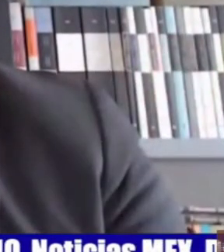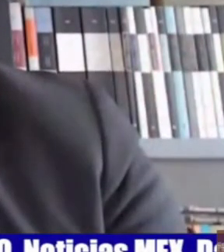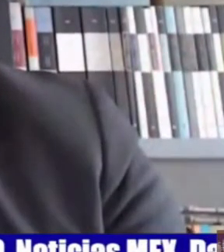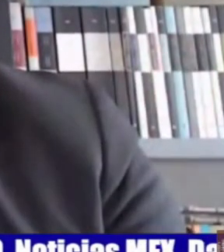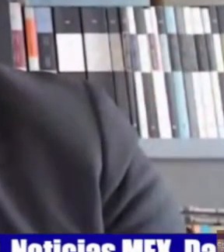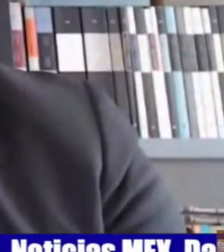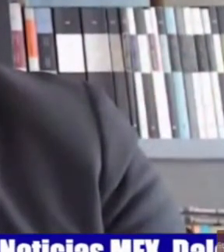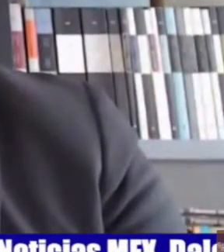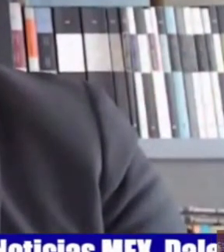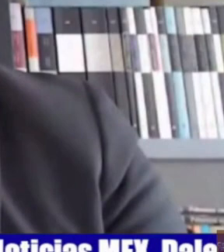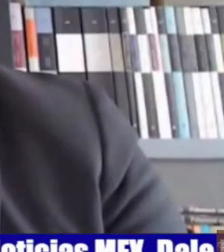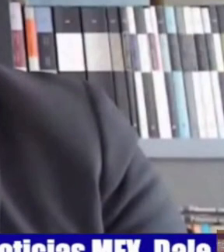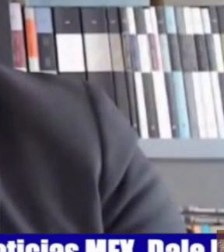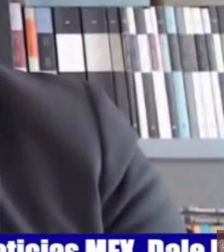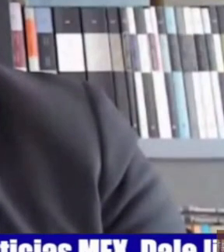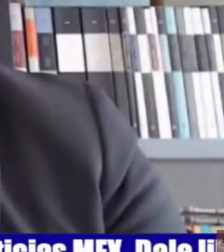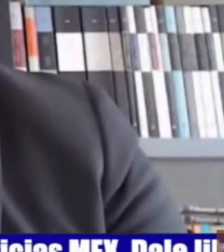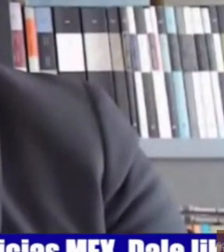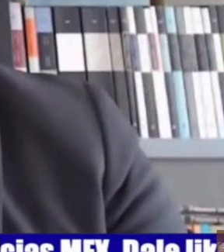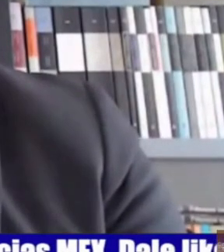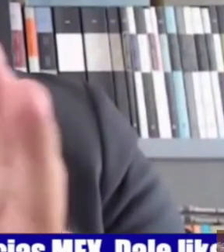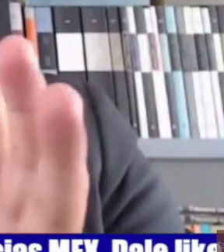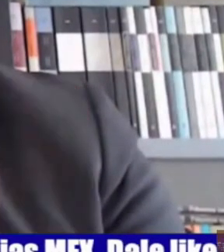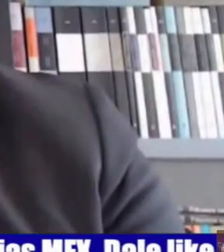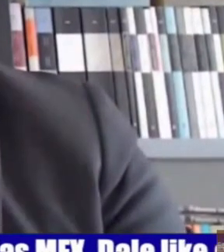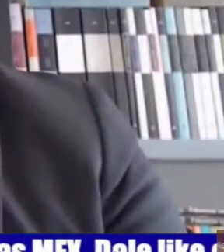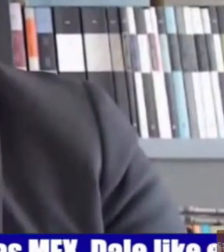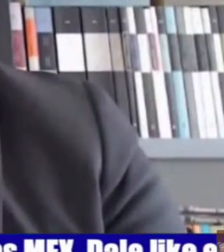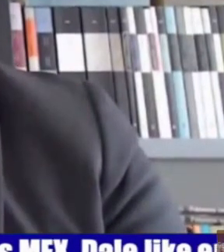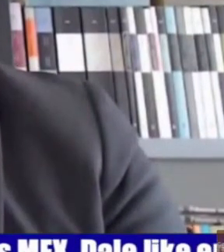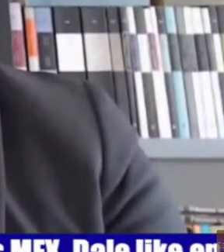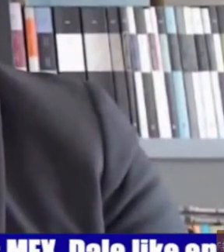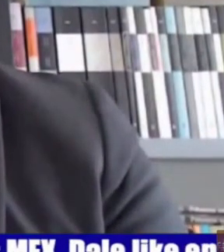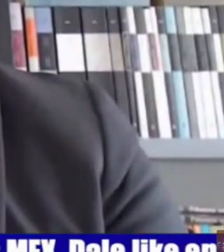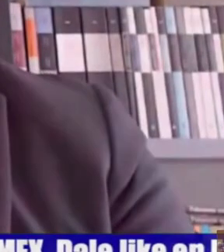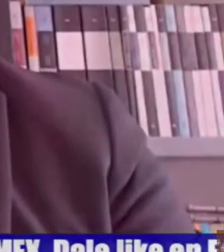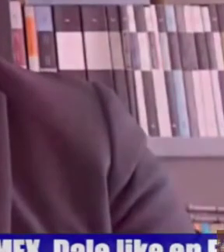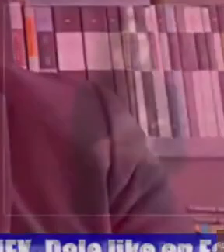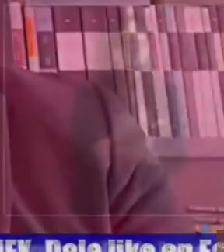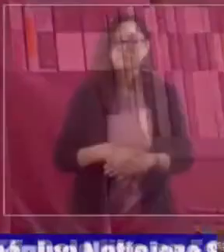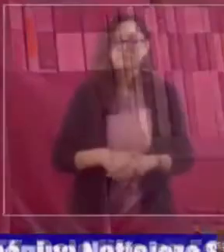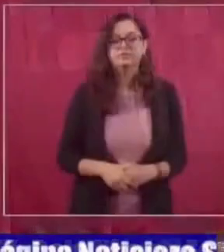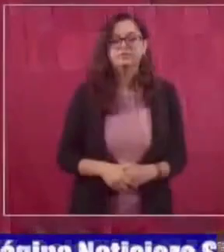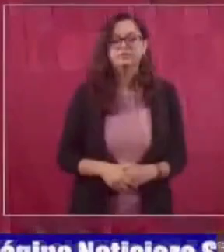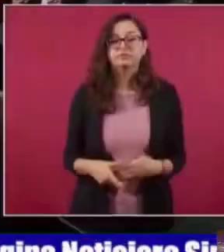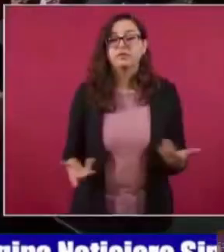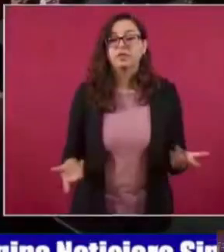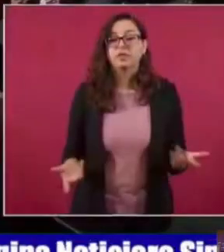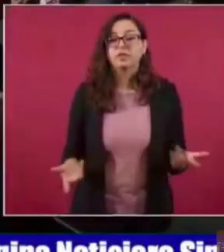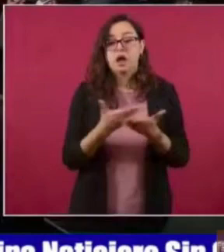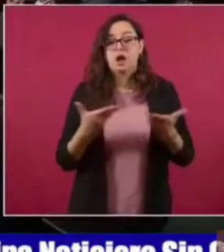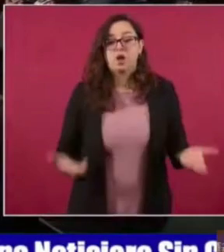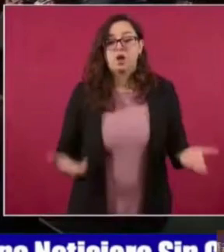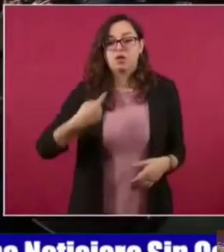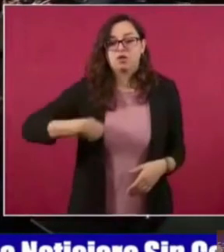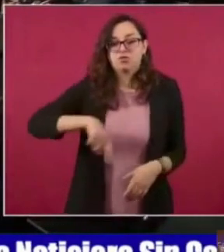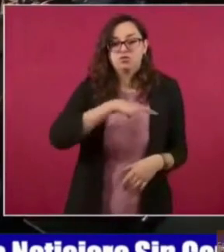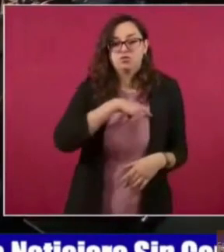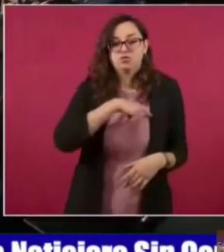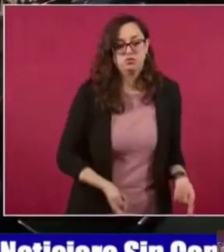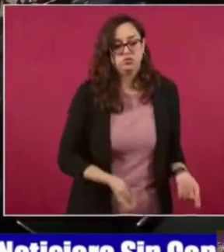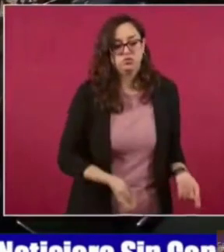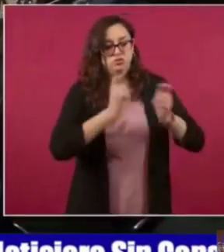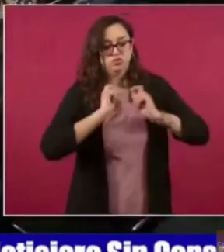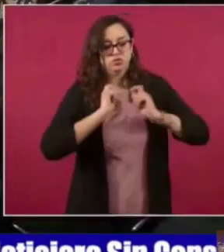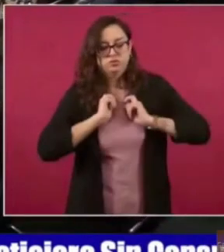que desaparezcan los plurinominales, no. Propone que en lugar de 500 legisladores se pase a